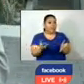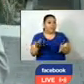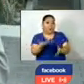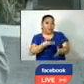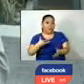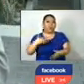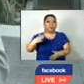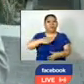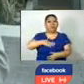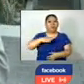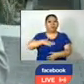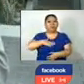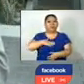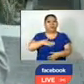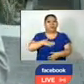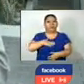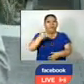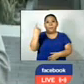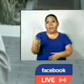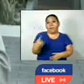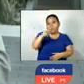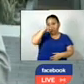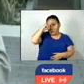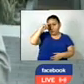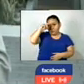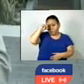funcionarios